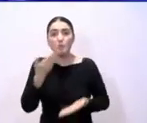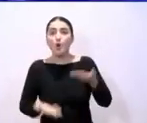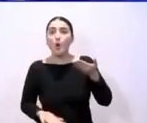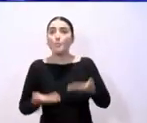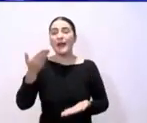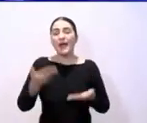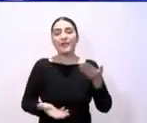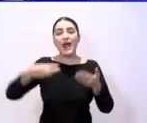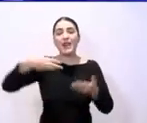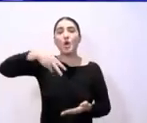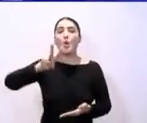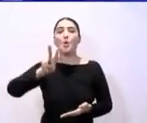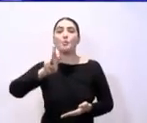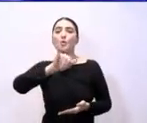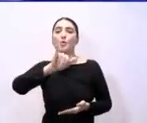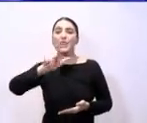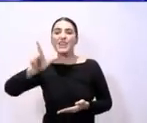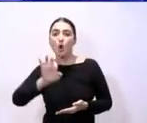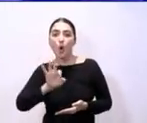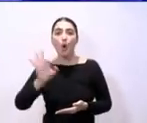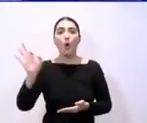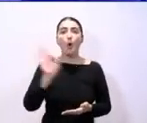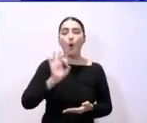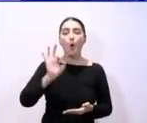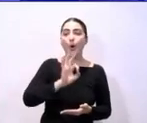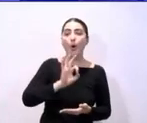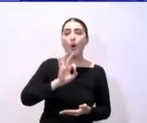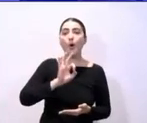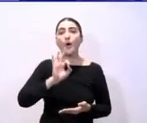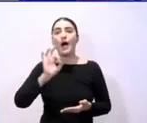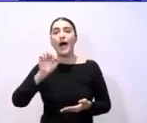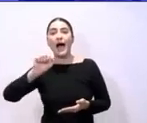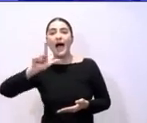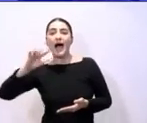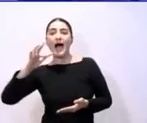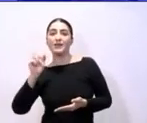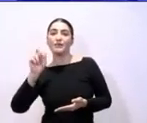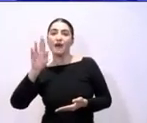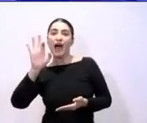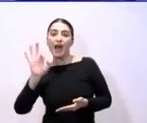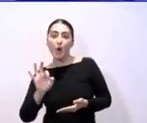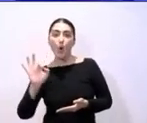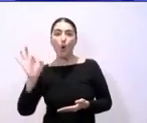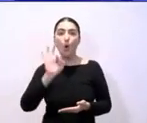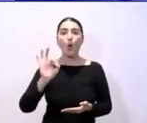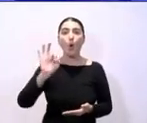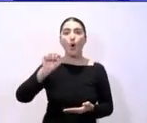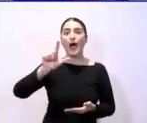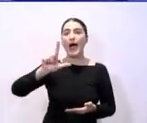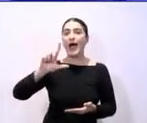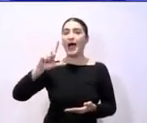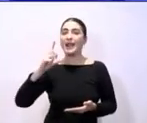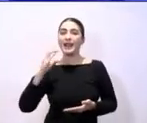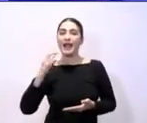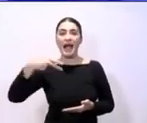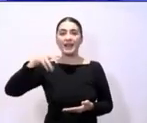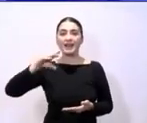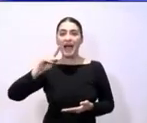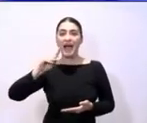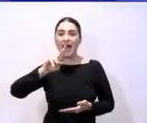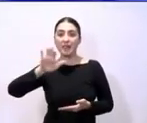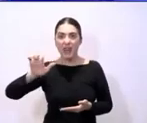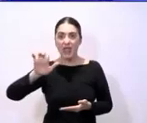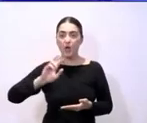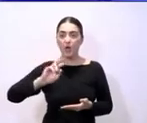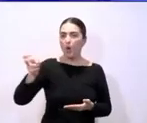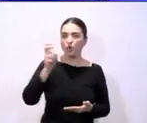en Murillo, por ejemplo, con respecto a los que están en Alfaro, de los que están en Alcanadre, con respecto a los que están en otro entorno? No, a eso a ustedes